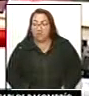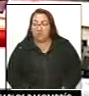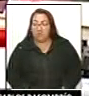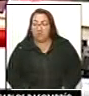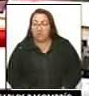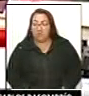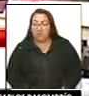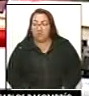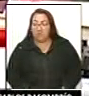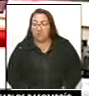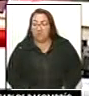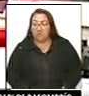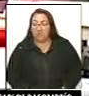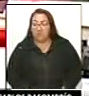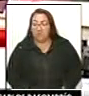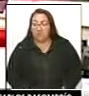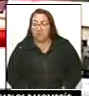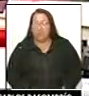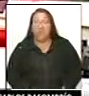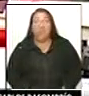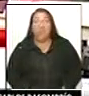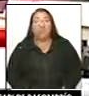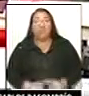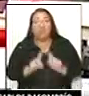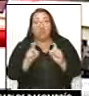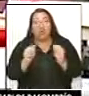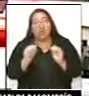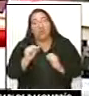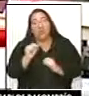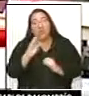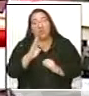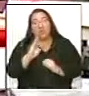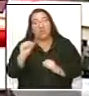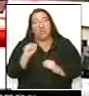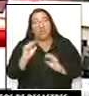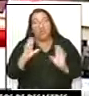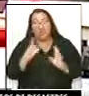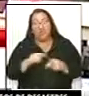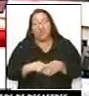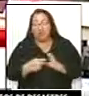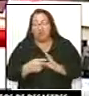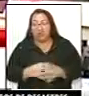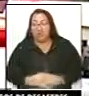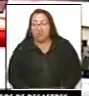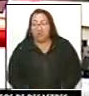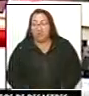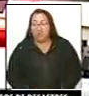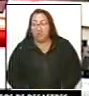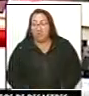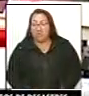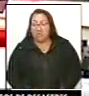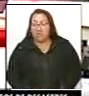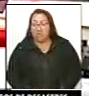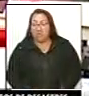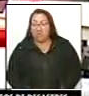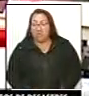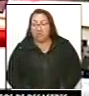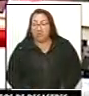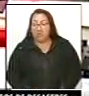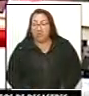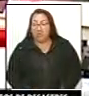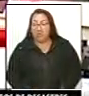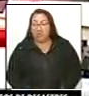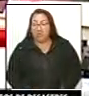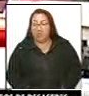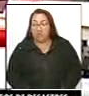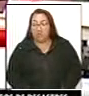y consulta de podría ser la SBS el ente correspondiente a ser el encargado